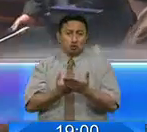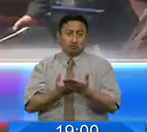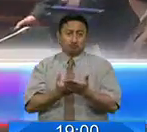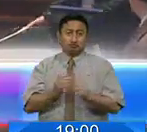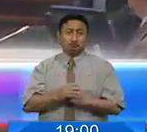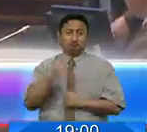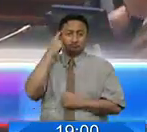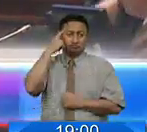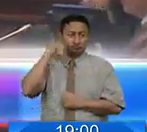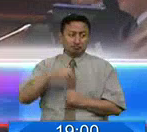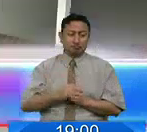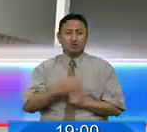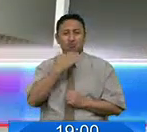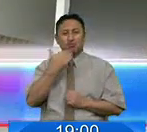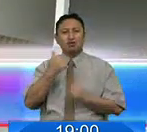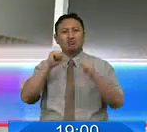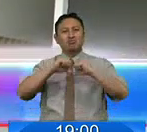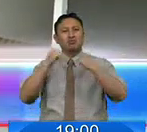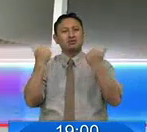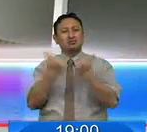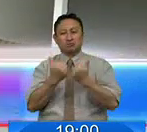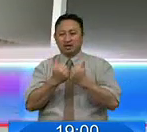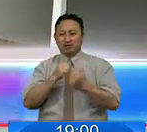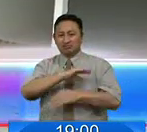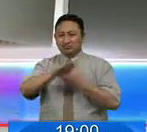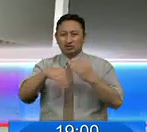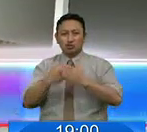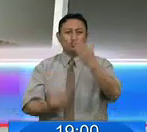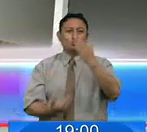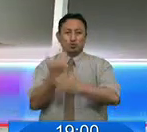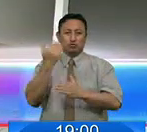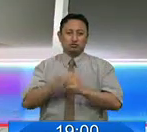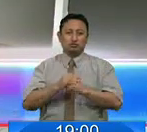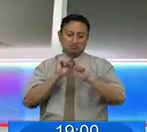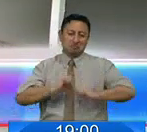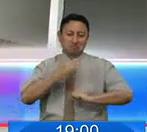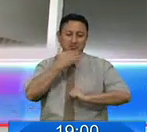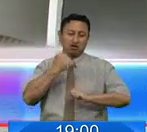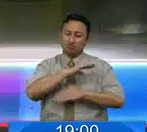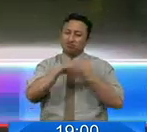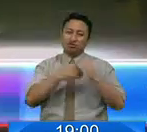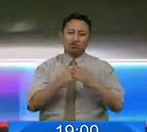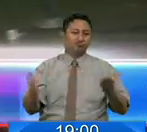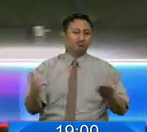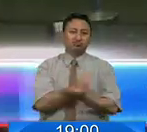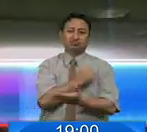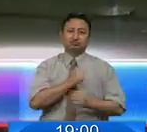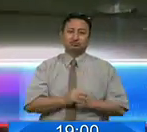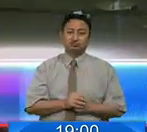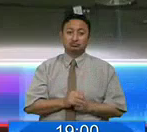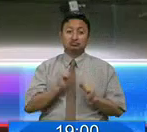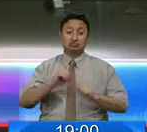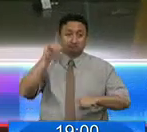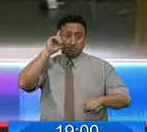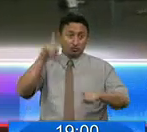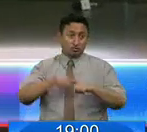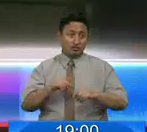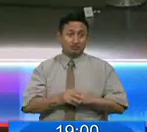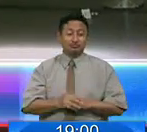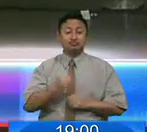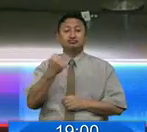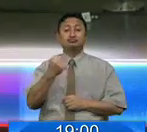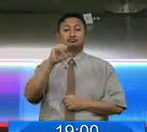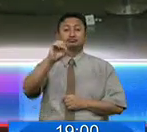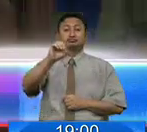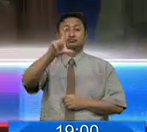cree que una asamblea constituyente sería el mejor camino para eliminar definitivamente en la institución con ella concuerda soledad buen día de la